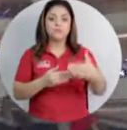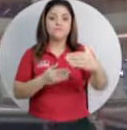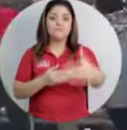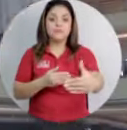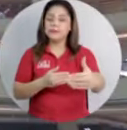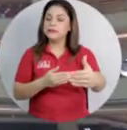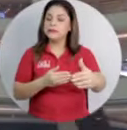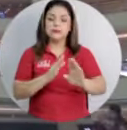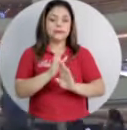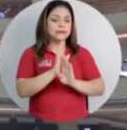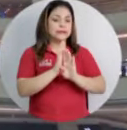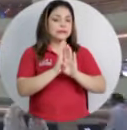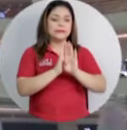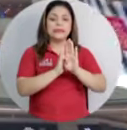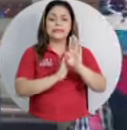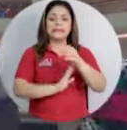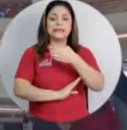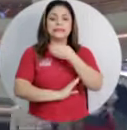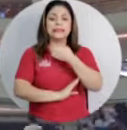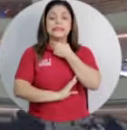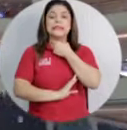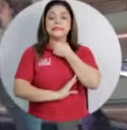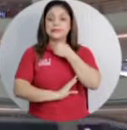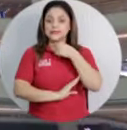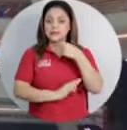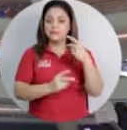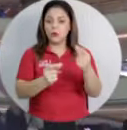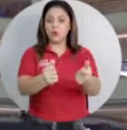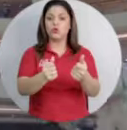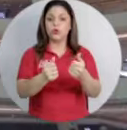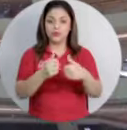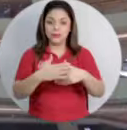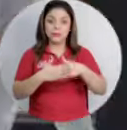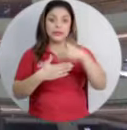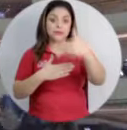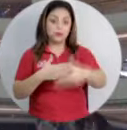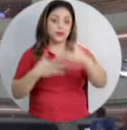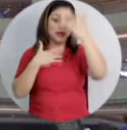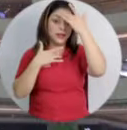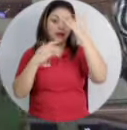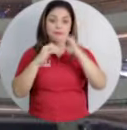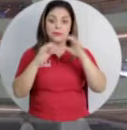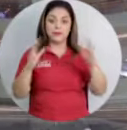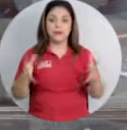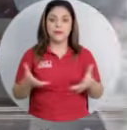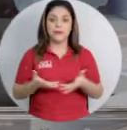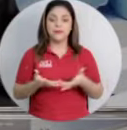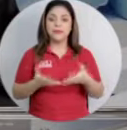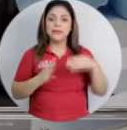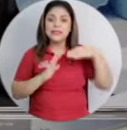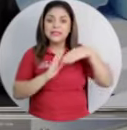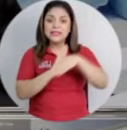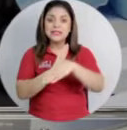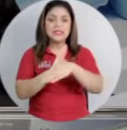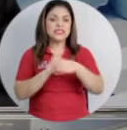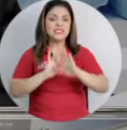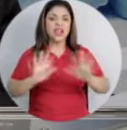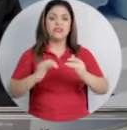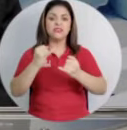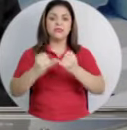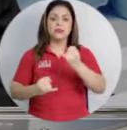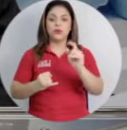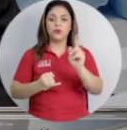es los acomodos finales a este nuevo orden que se está instaurando después de la pandemia. La crisis no está terminando, está